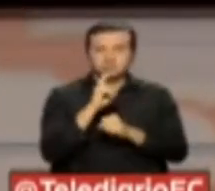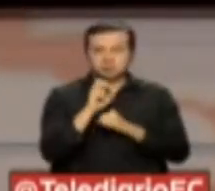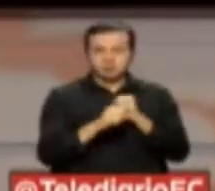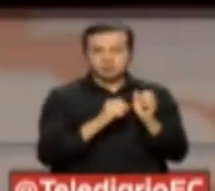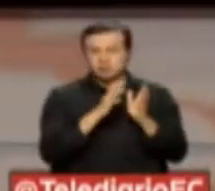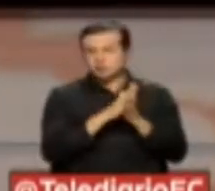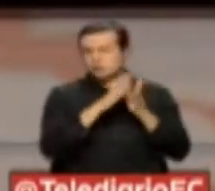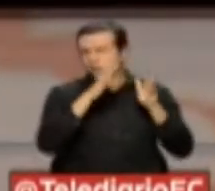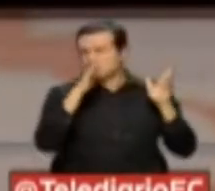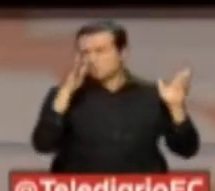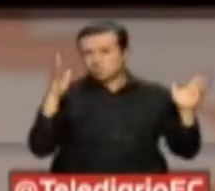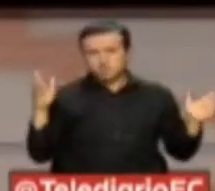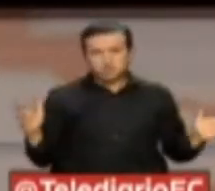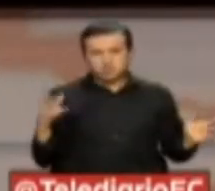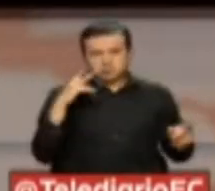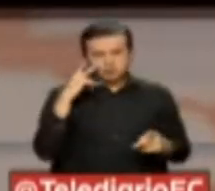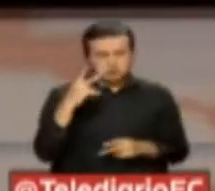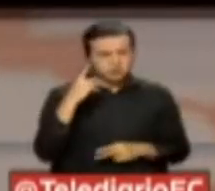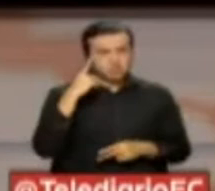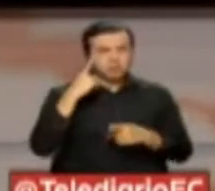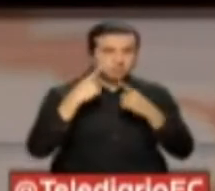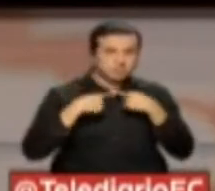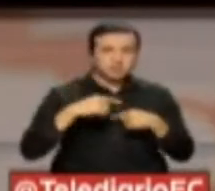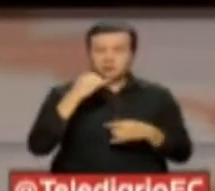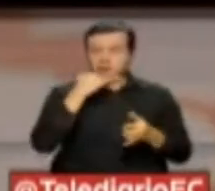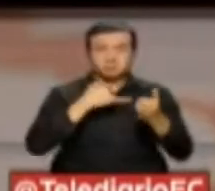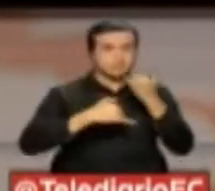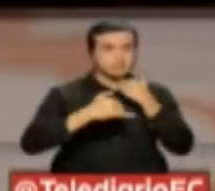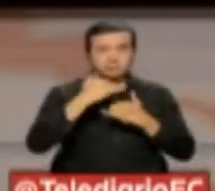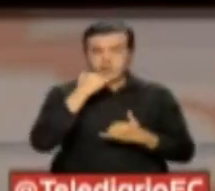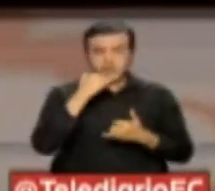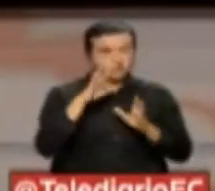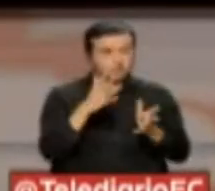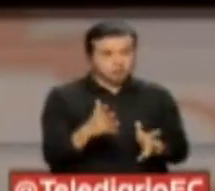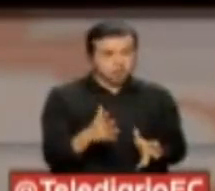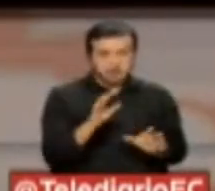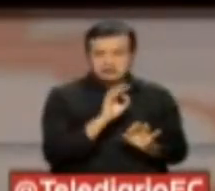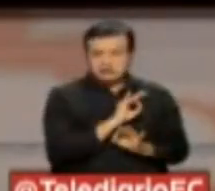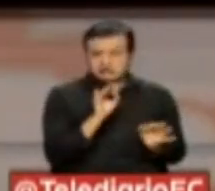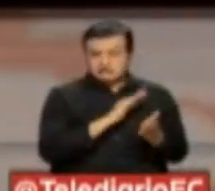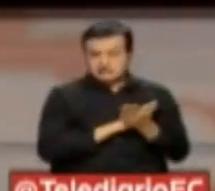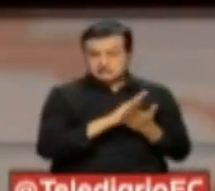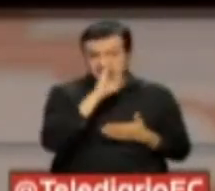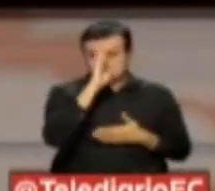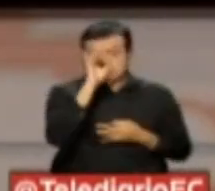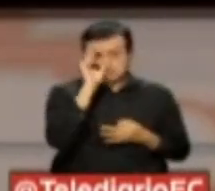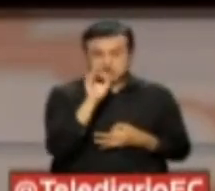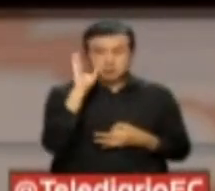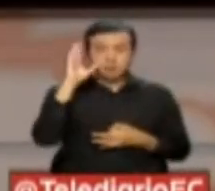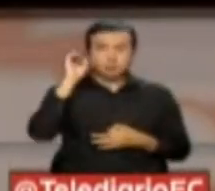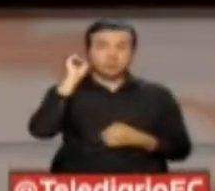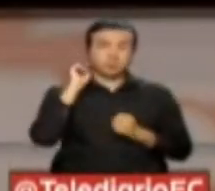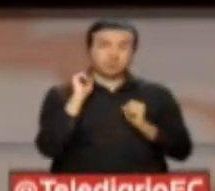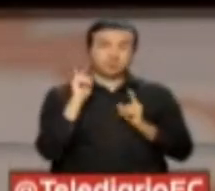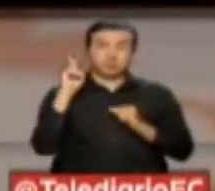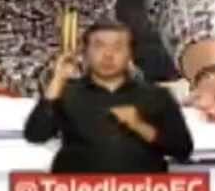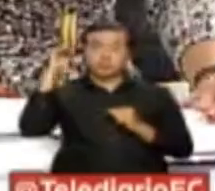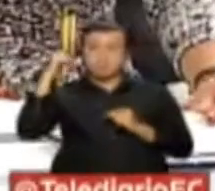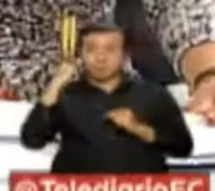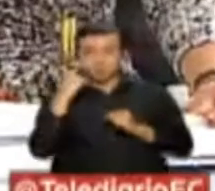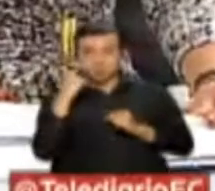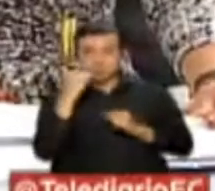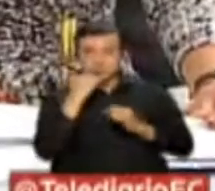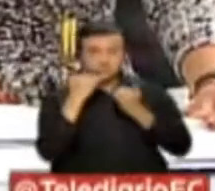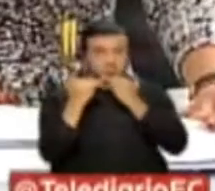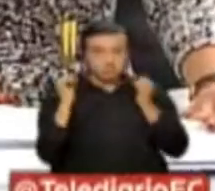tiempo para el haber sido expuesto a cometer errores y si no ha cometido quiere decir que a futuro las oportunidades para que pueda cometer errores son menores